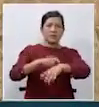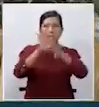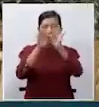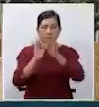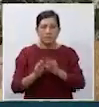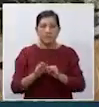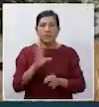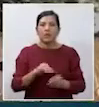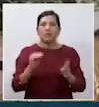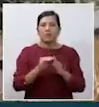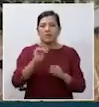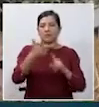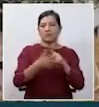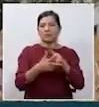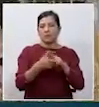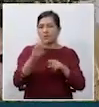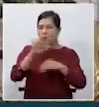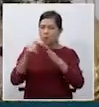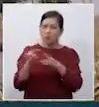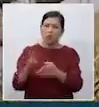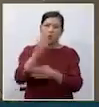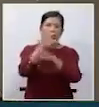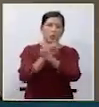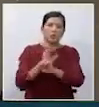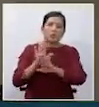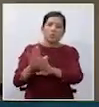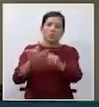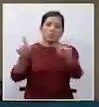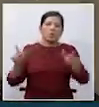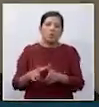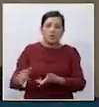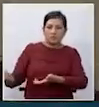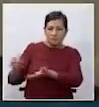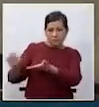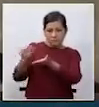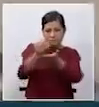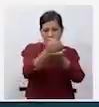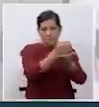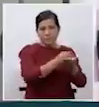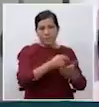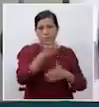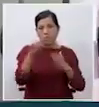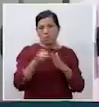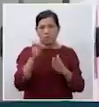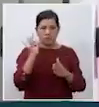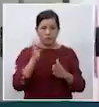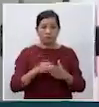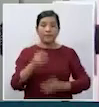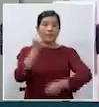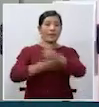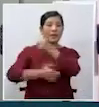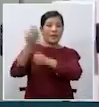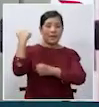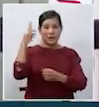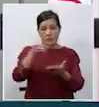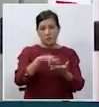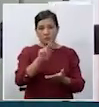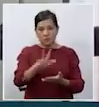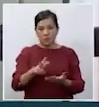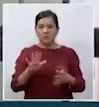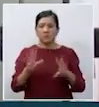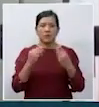la recolección de materia prima con usos y costumbres de los sectores. El año pasado, el año 2023, Insumos Bolivia